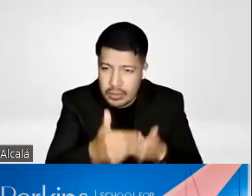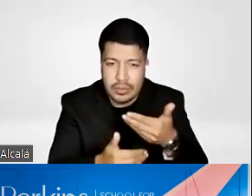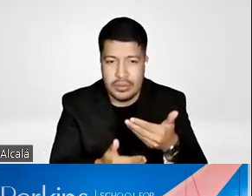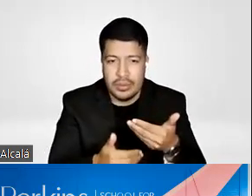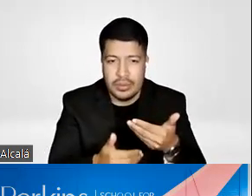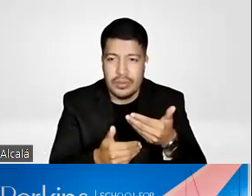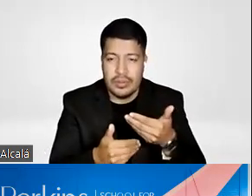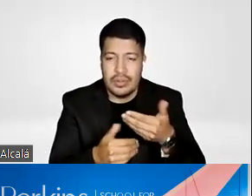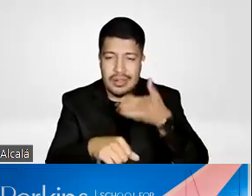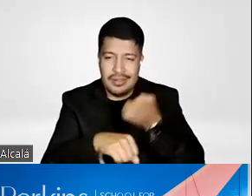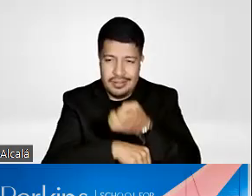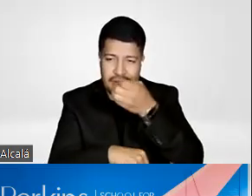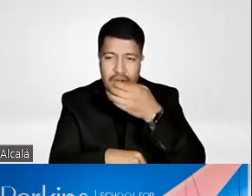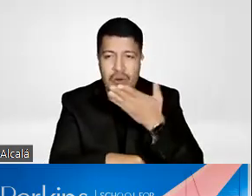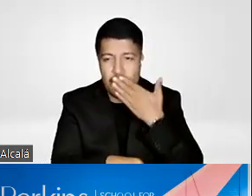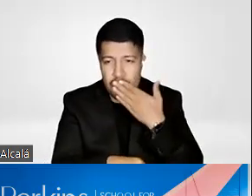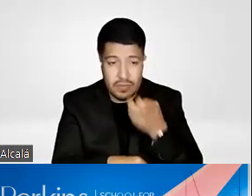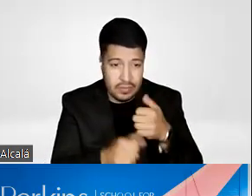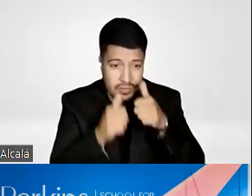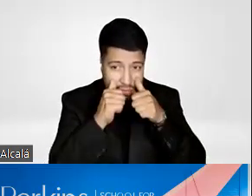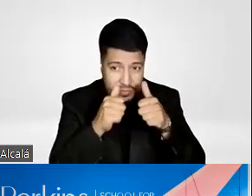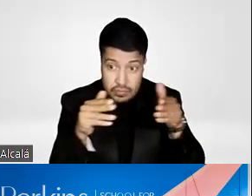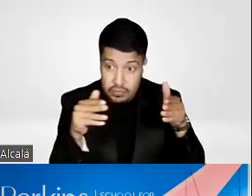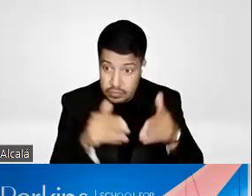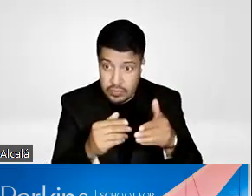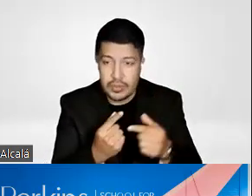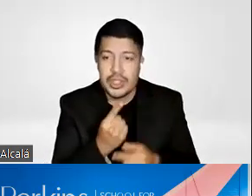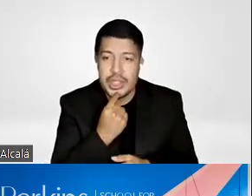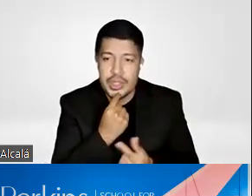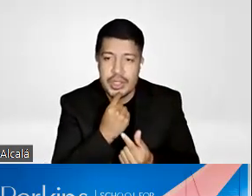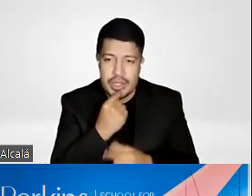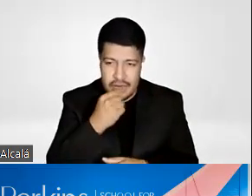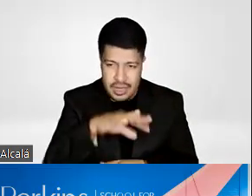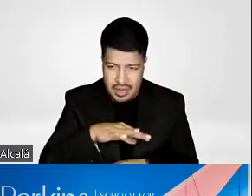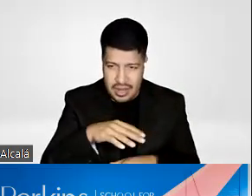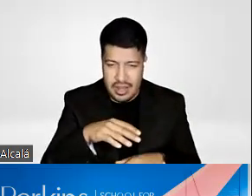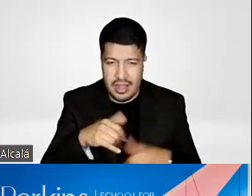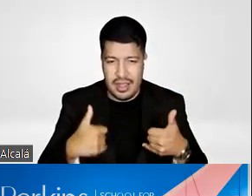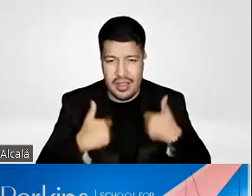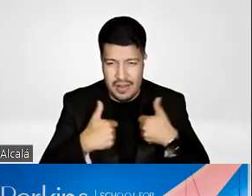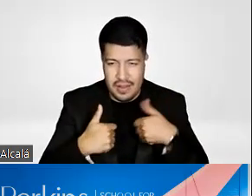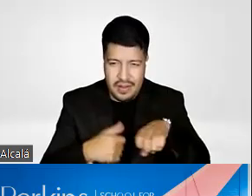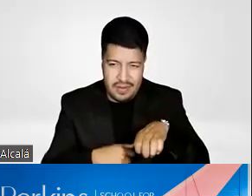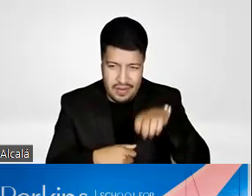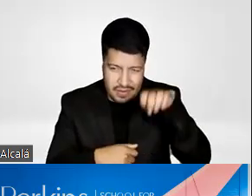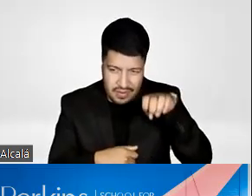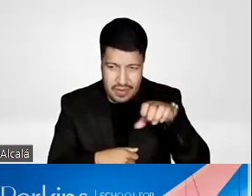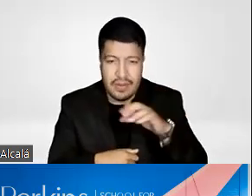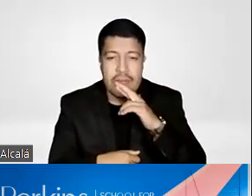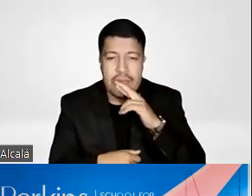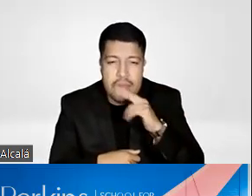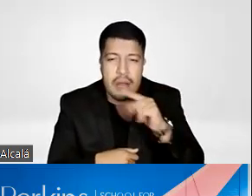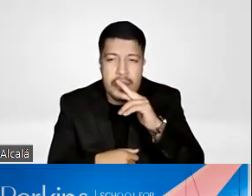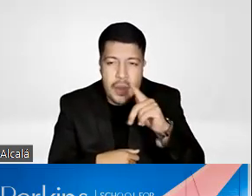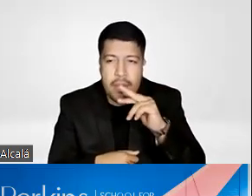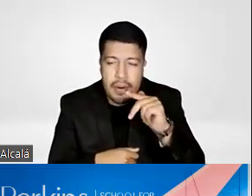de Sonora. Esta atención está dirigida a niños, niñas y adolescentes y adultos para poder mejorar su pronóstico y la calidad de vida